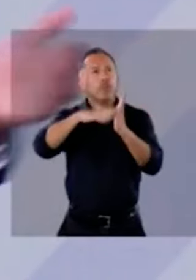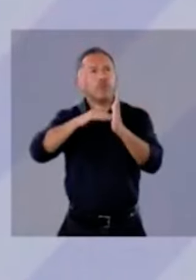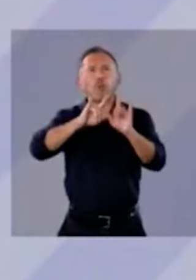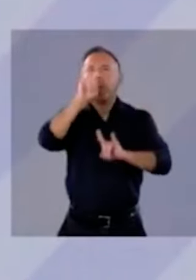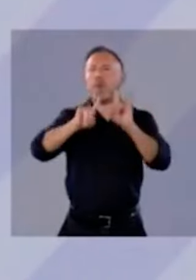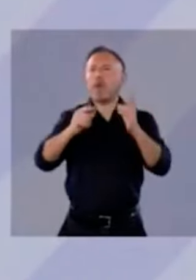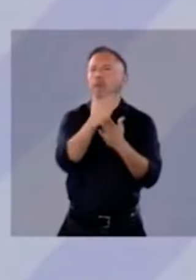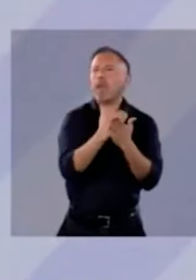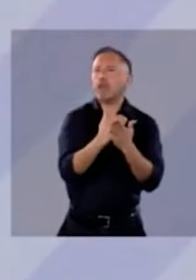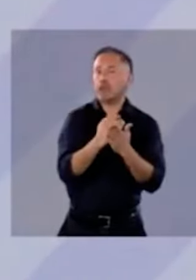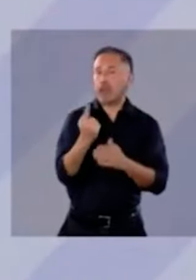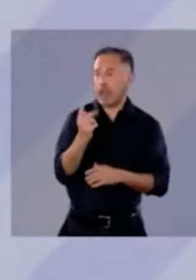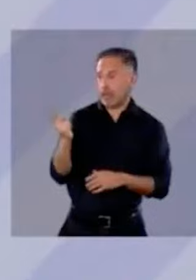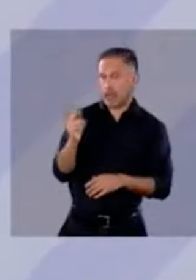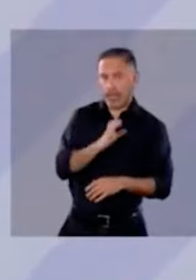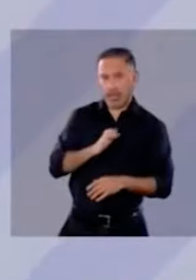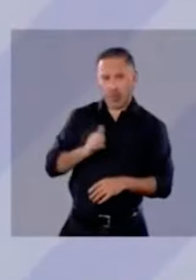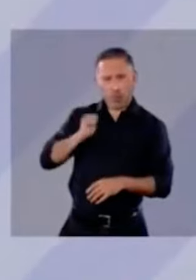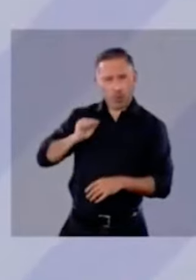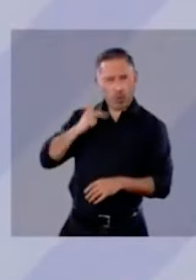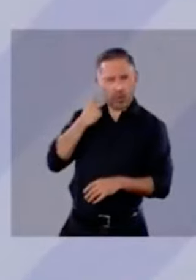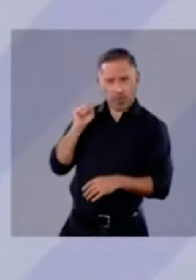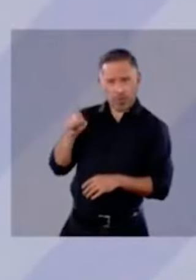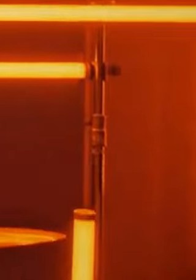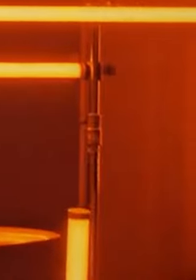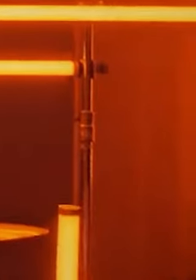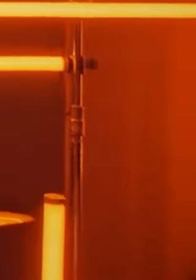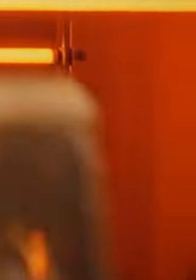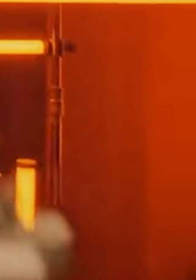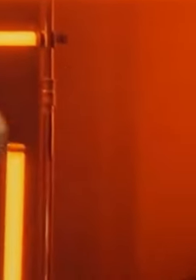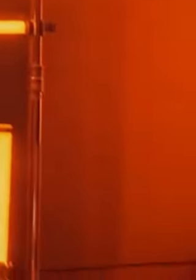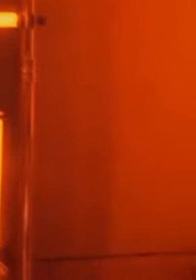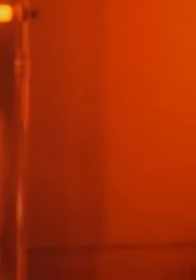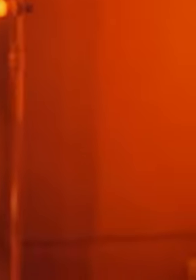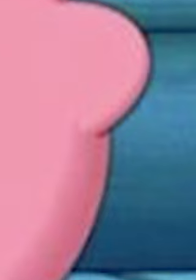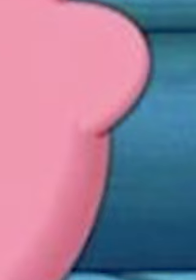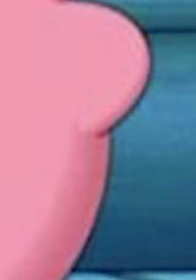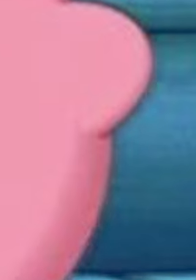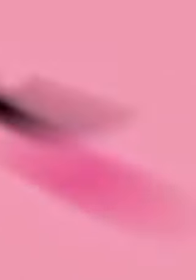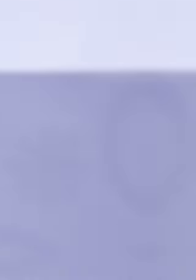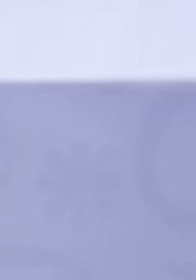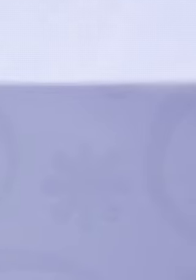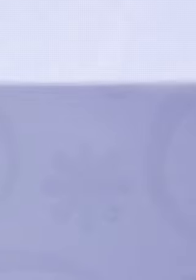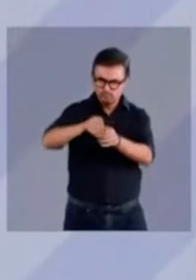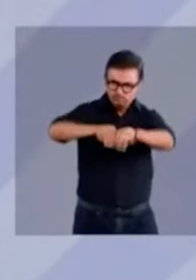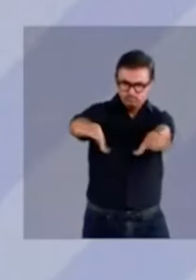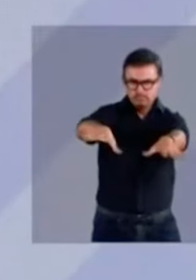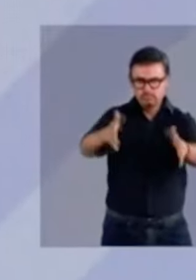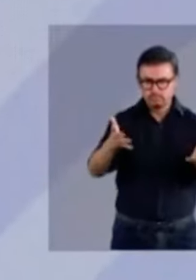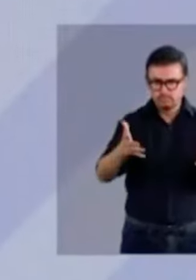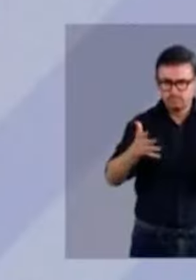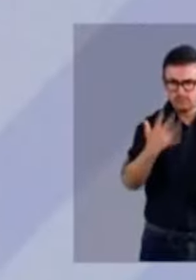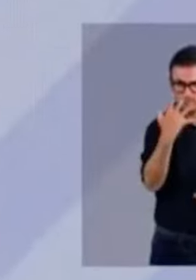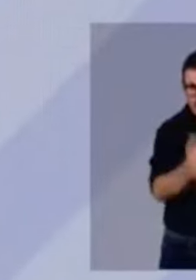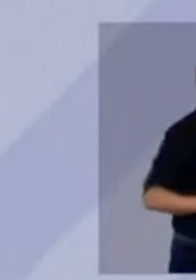Haciendo énfasis que los estados donde hay más inversión extranjera Es Jalisco y Nuevo León Donde gobierna su partido MC Seguridad Criticó la